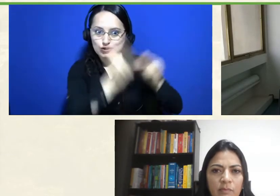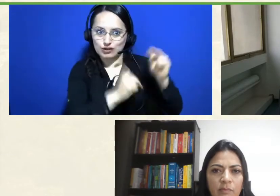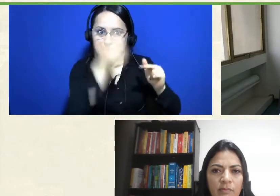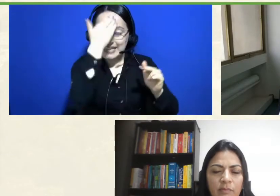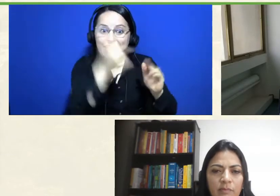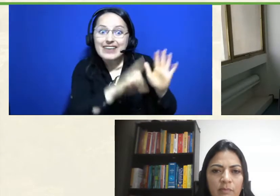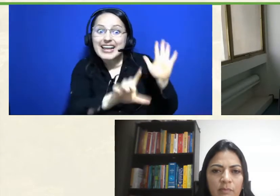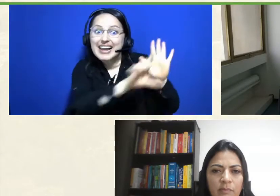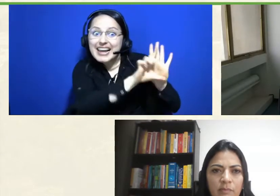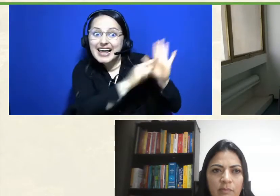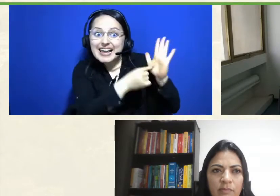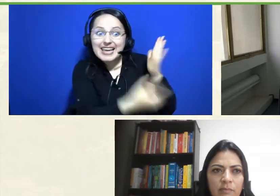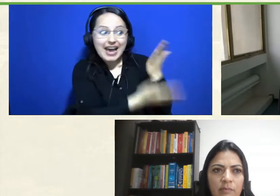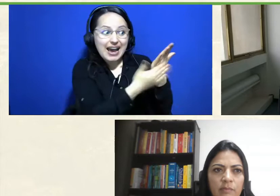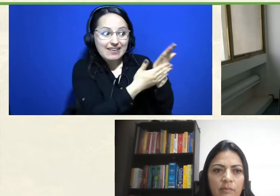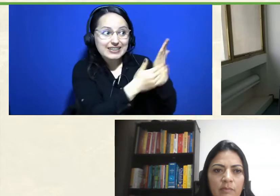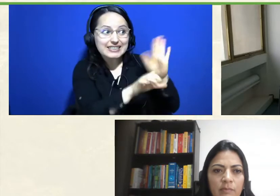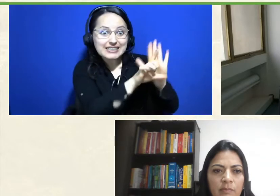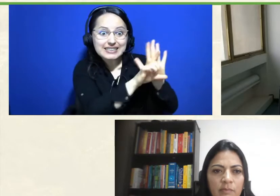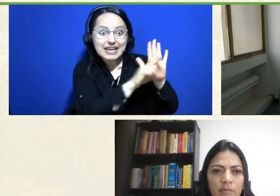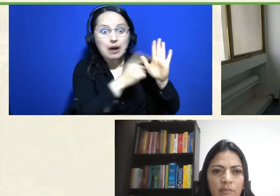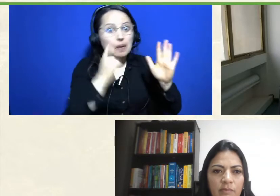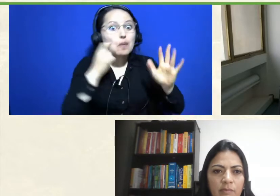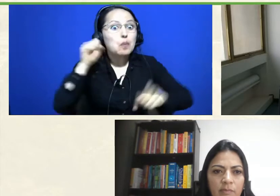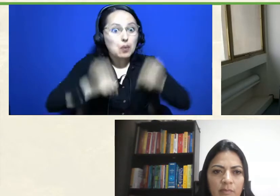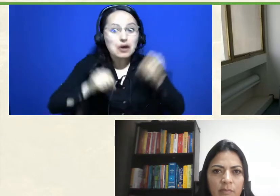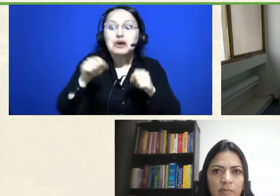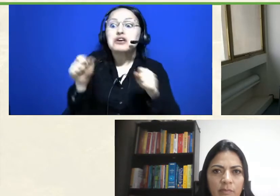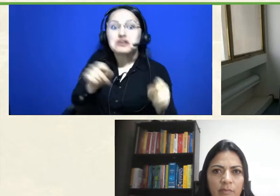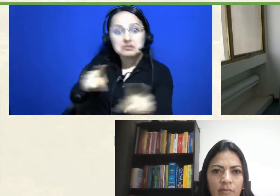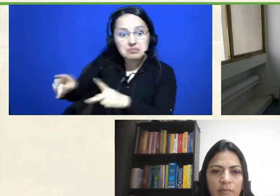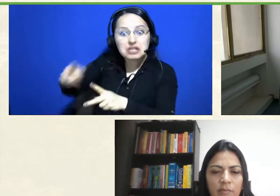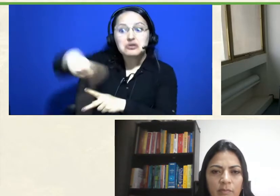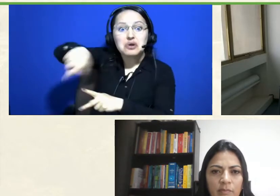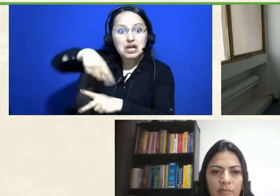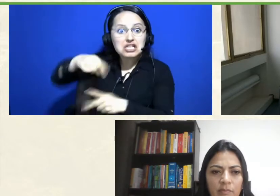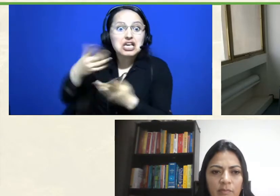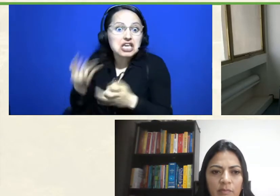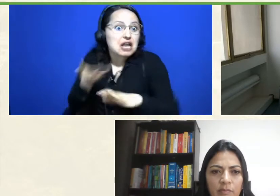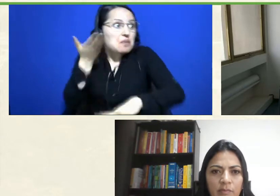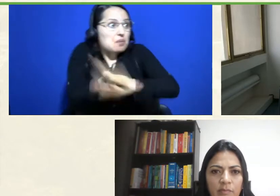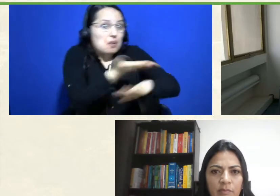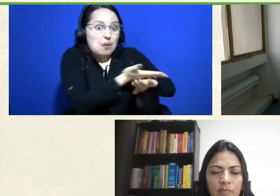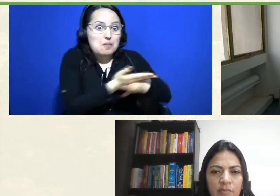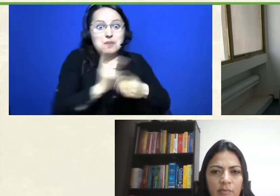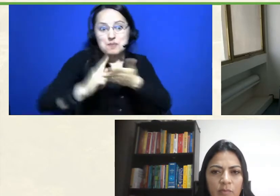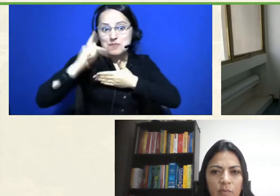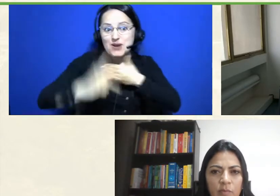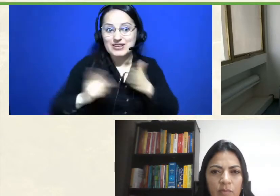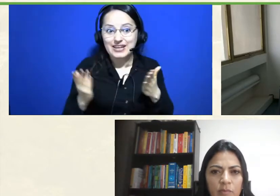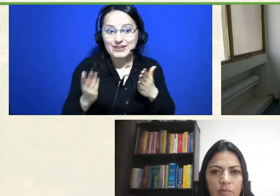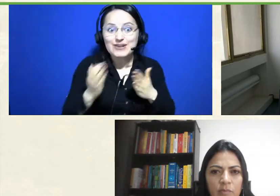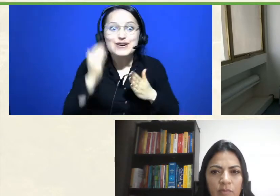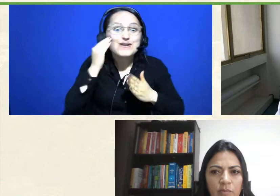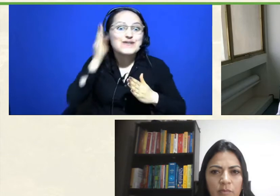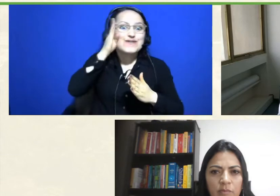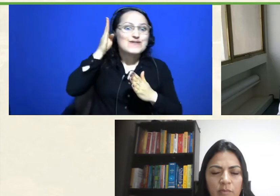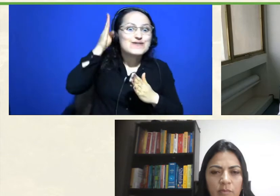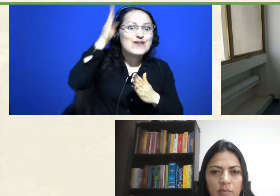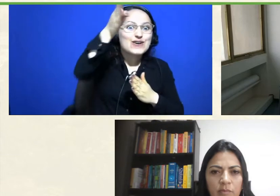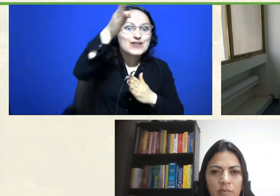es conferirle esa posibilidad a los individuos, puedan postular otra serie de proyectos, nosotros en un futuro ser operadores